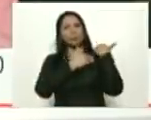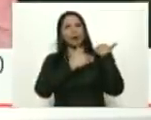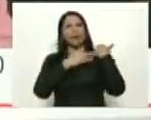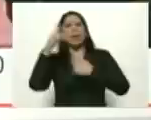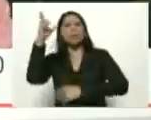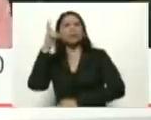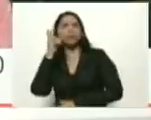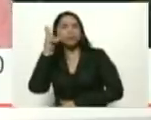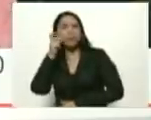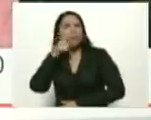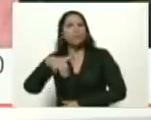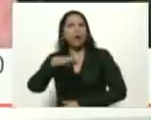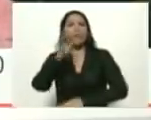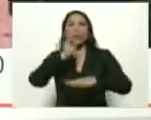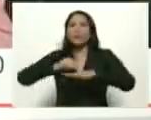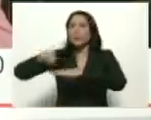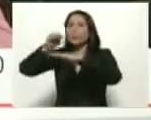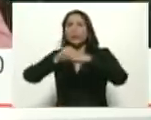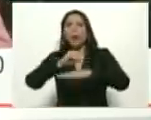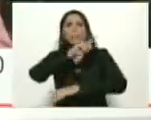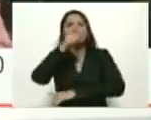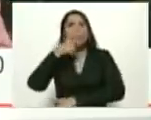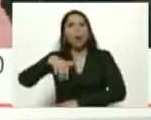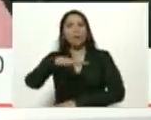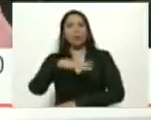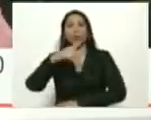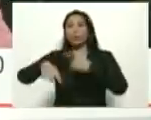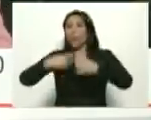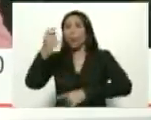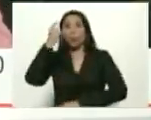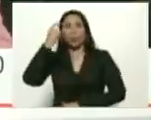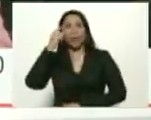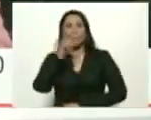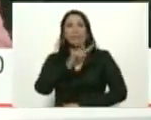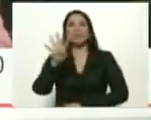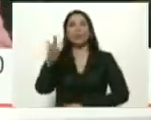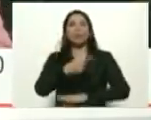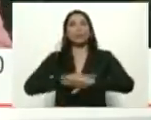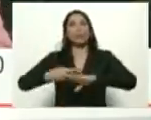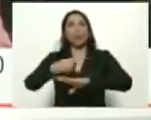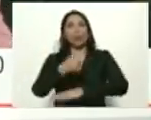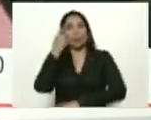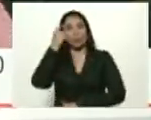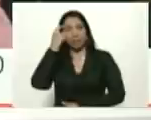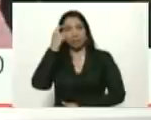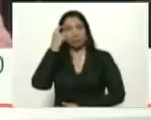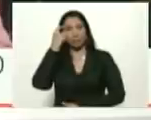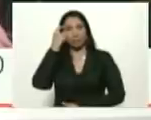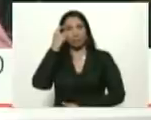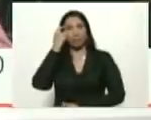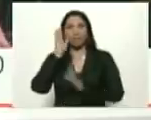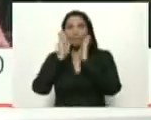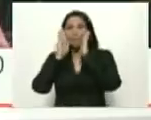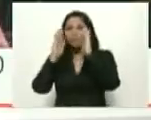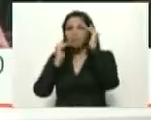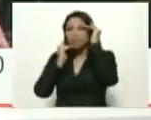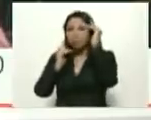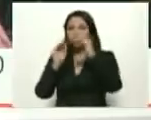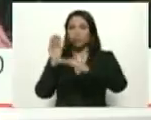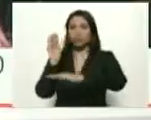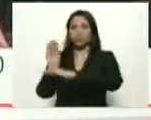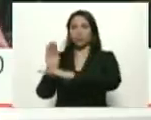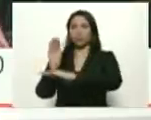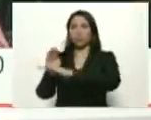escucha, que los consulta y que está todos los días, las 24 horas del día, atento para la